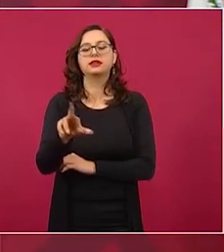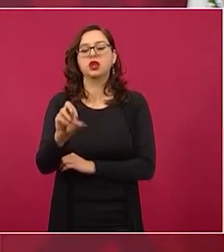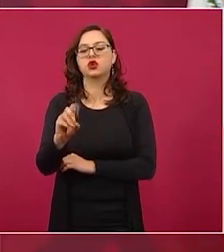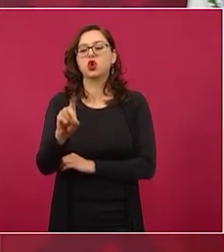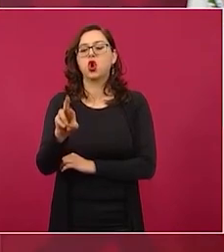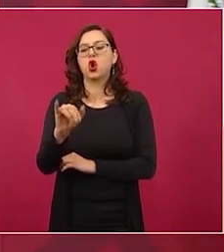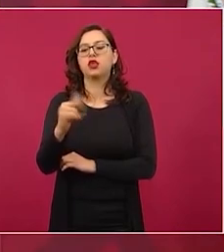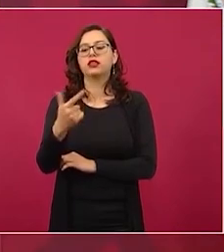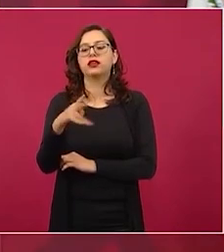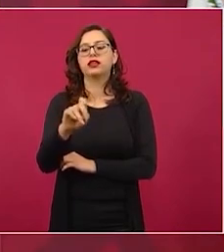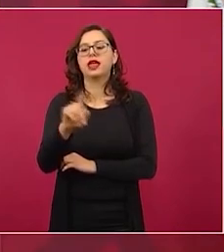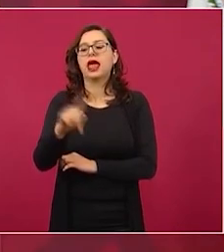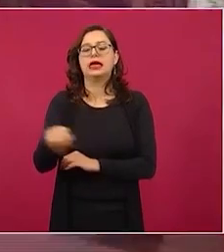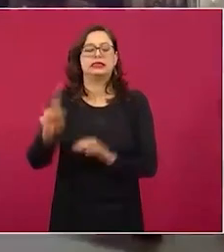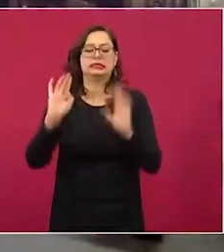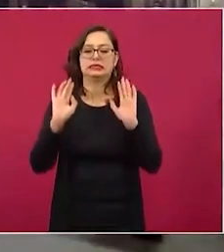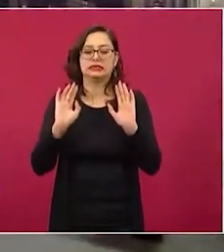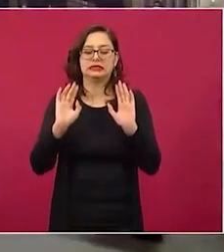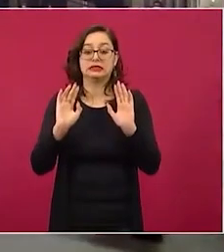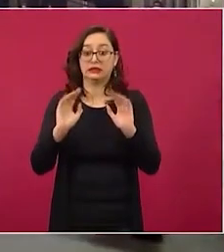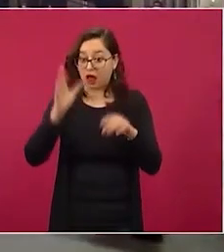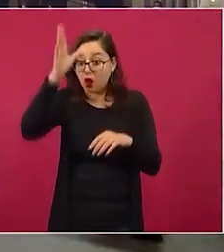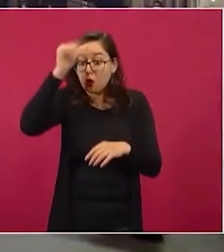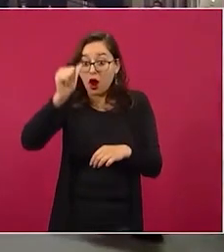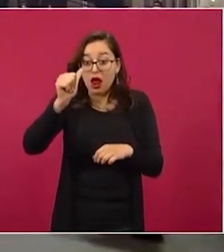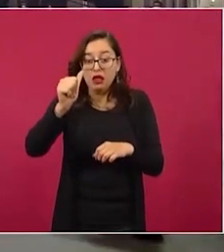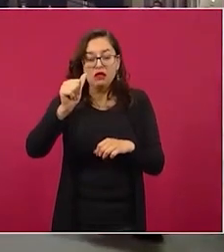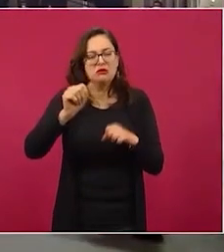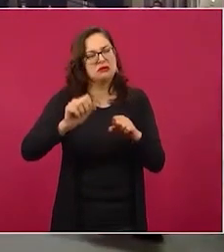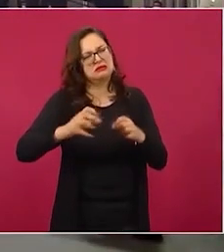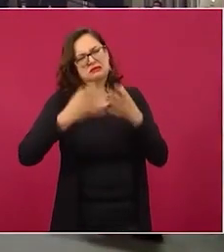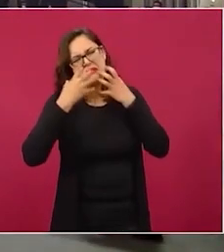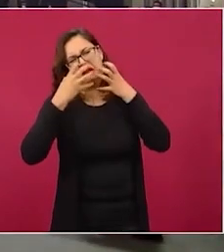¿Están de acuerdo? Sí.